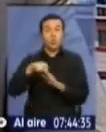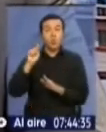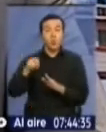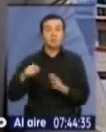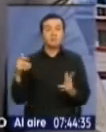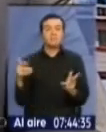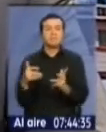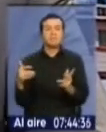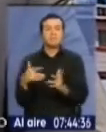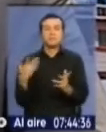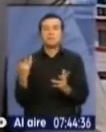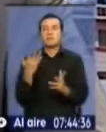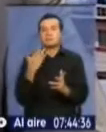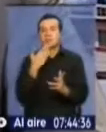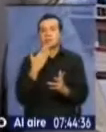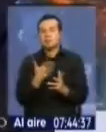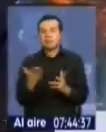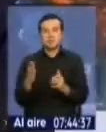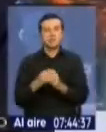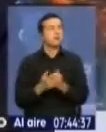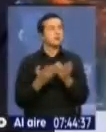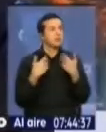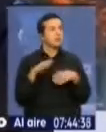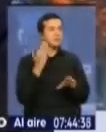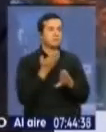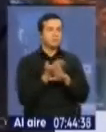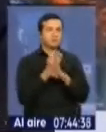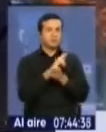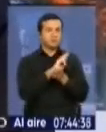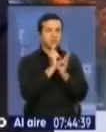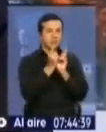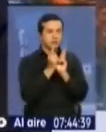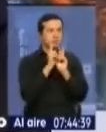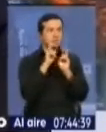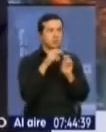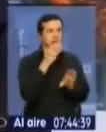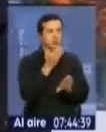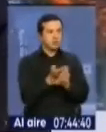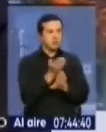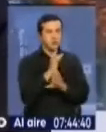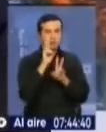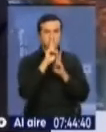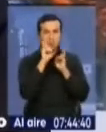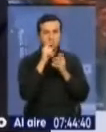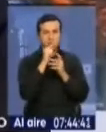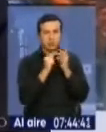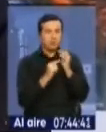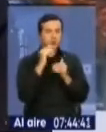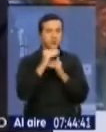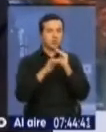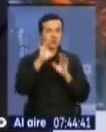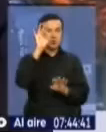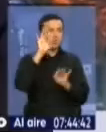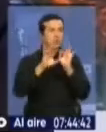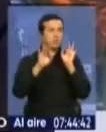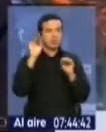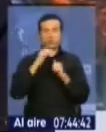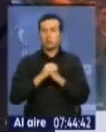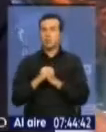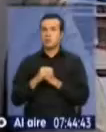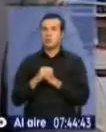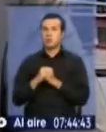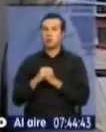vayan uniformando a la voluntad del poder. Ahí estás planteando una reforma. No me has planteado nada en relación a los procesos de designación. Los procesos,